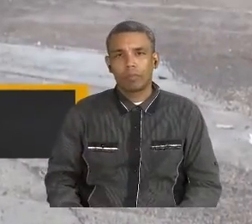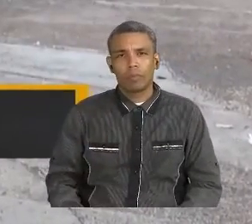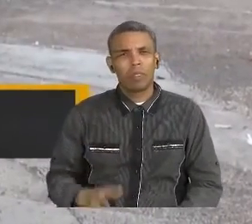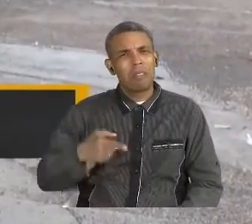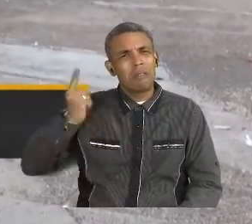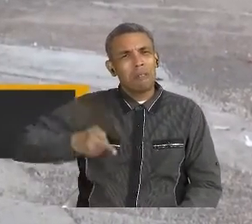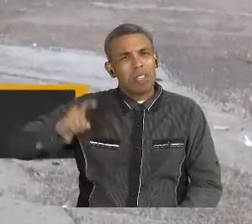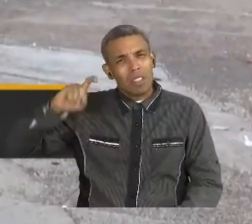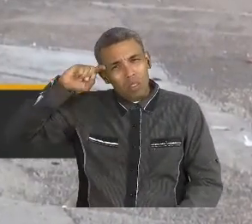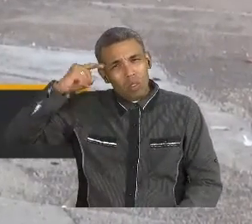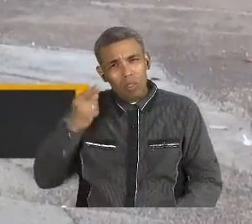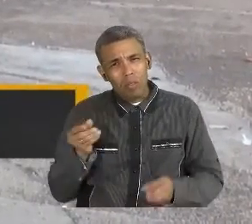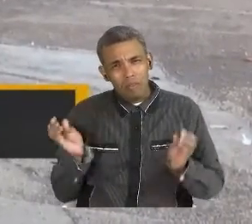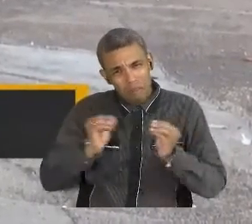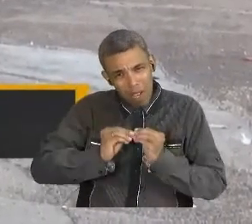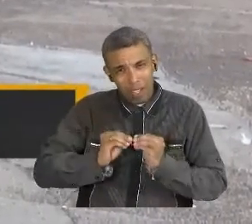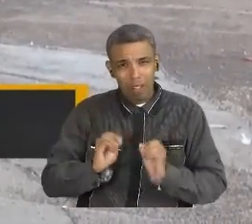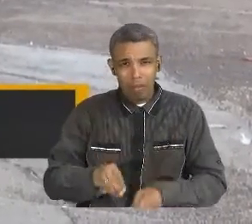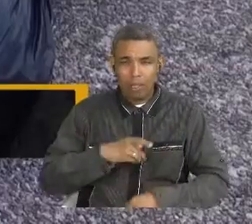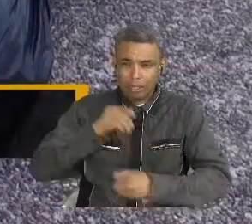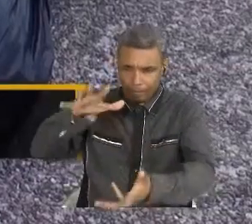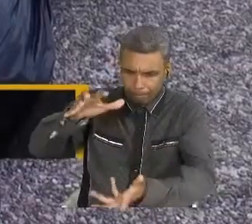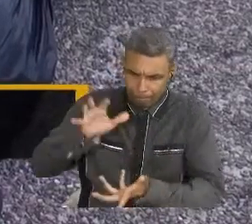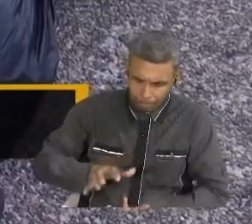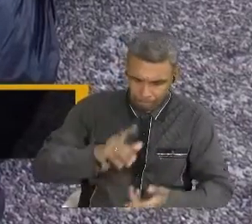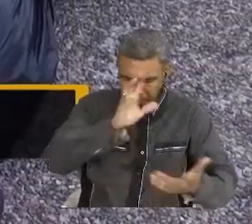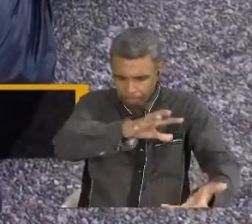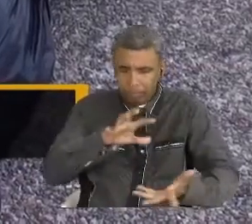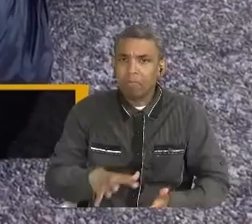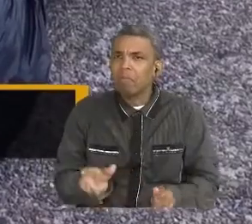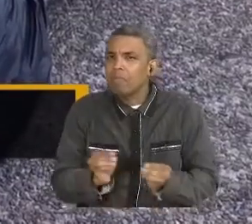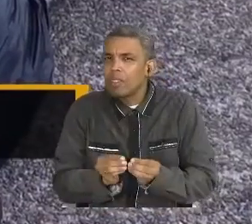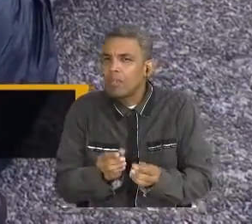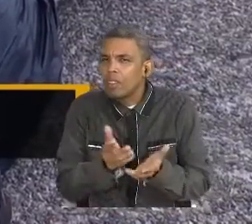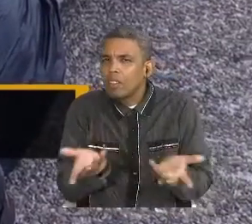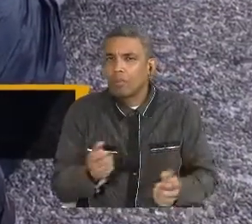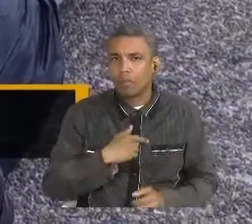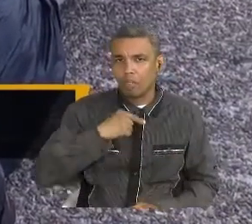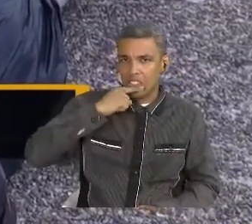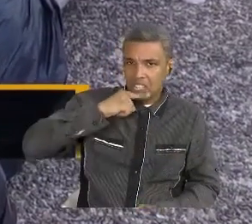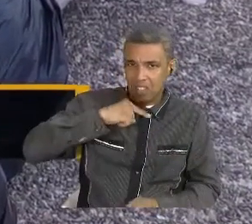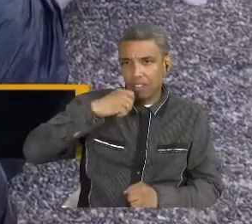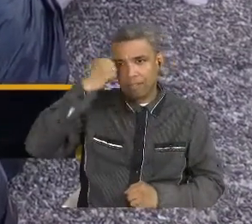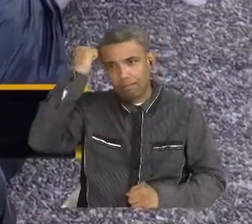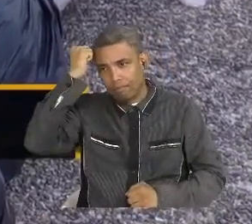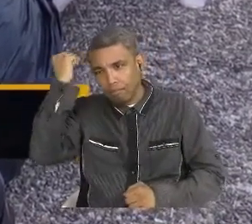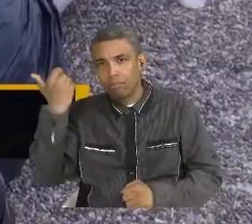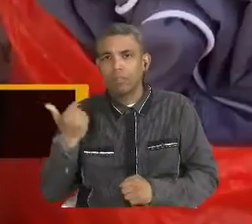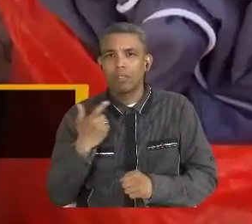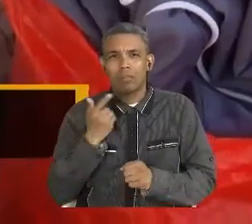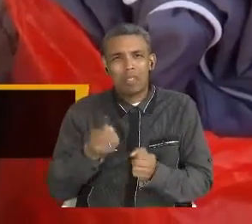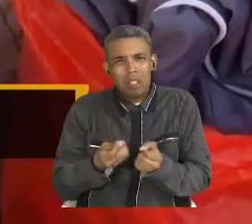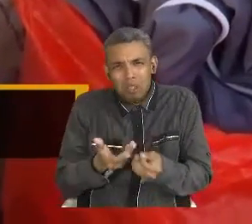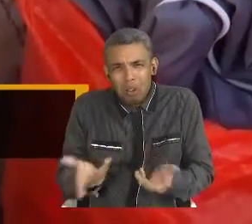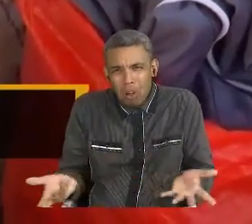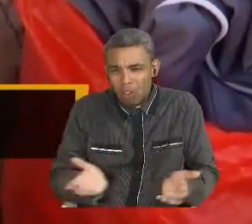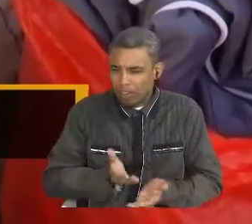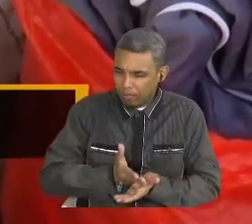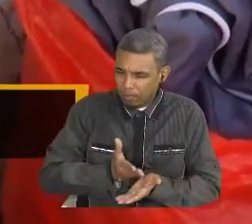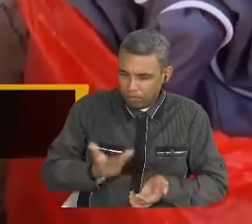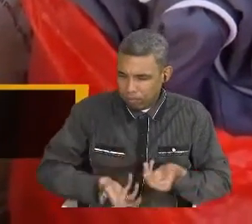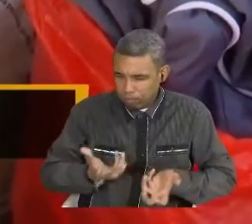estos centros se recibirán exclusivamente las siguientes donaciones: útiles de aseo, kits de cocina,